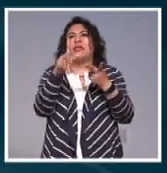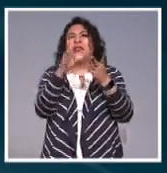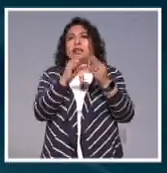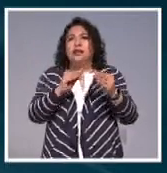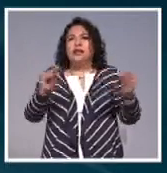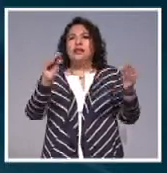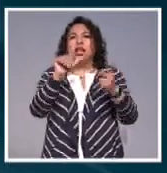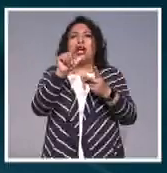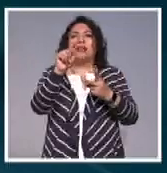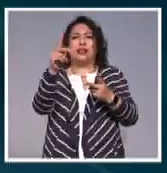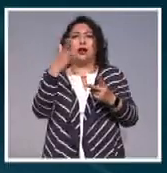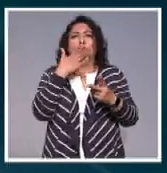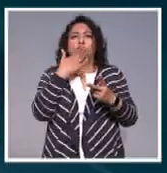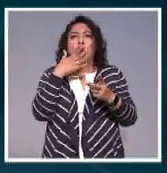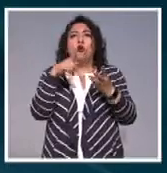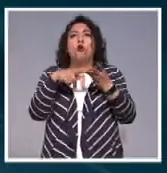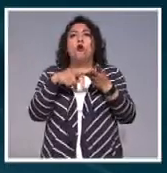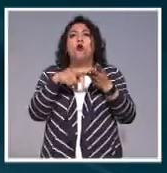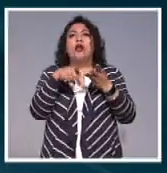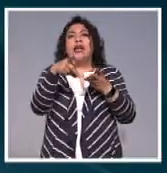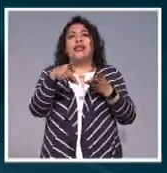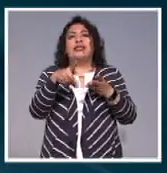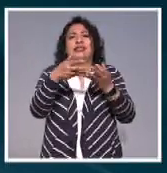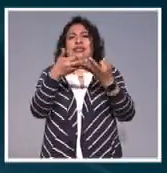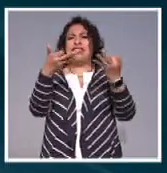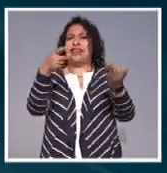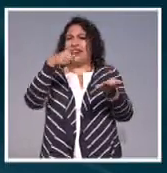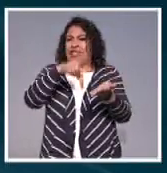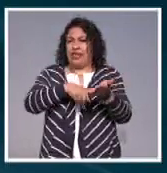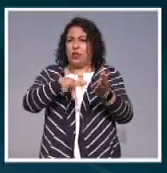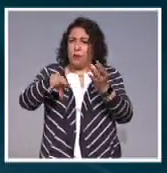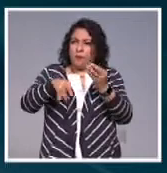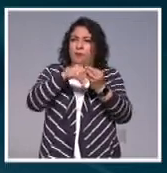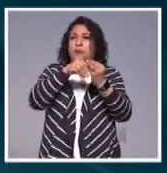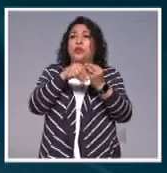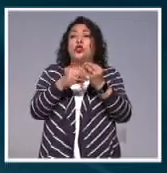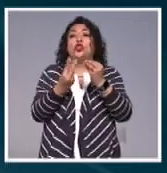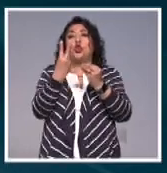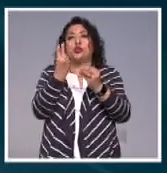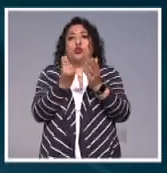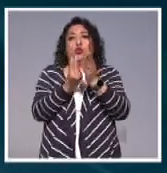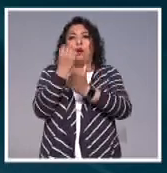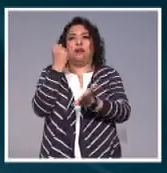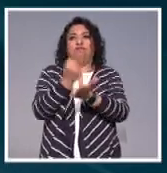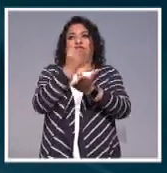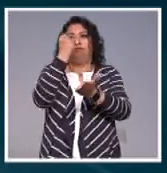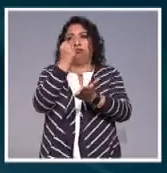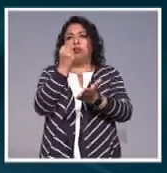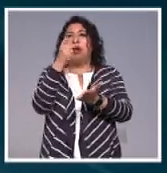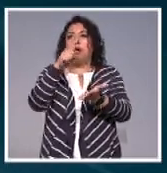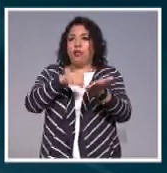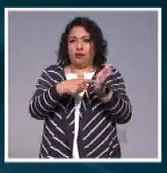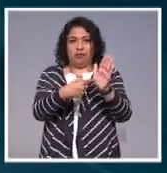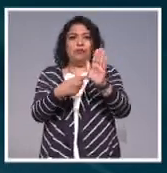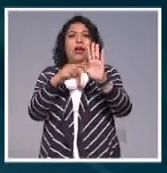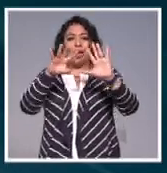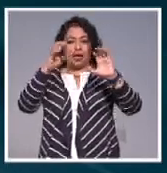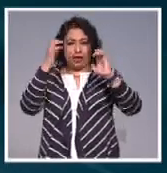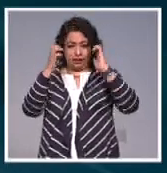de Altar en Sonora y el Camino Real de Tierra Adentro se suman a dos recientes inscripciones que forman parte de la